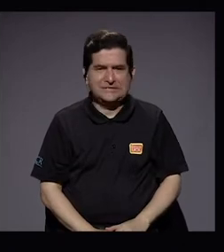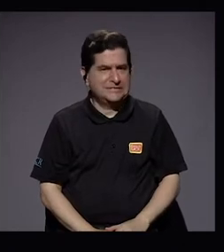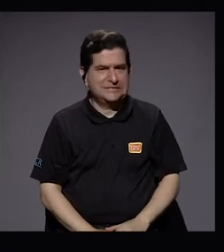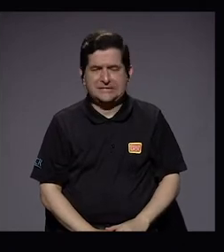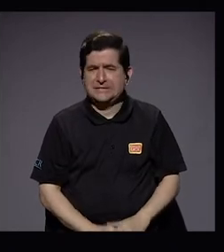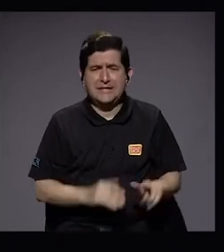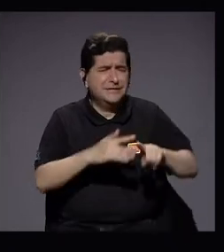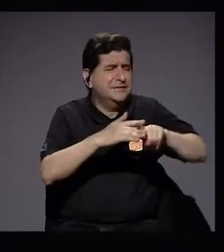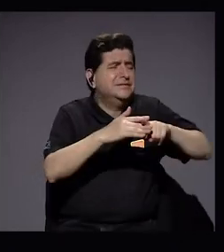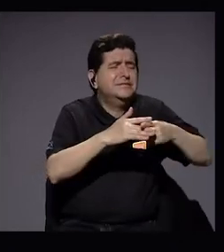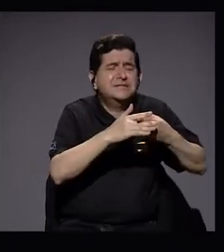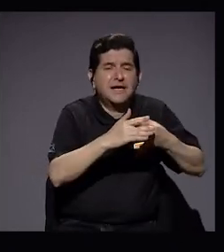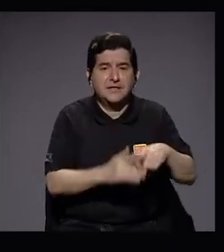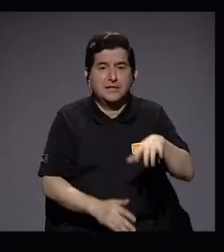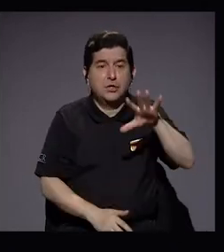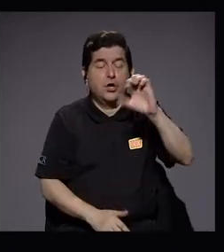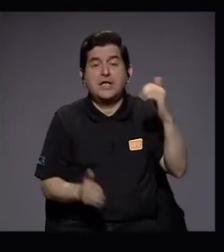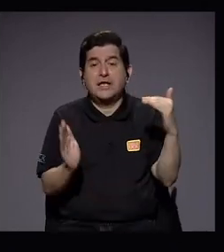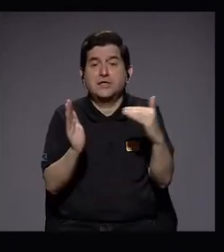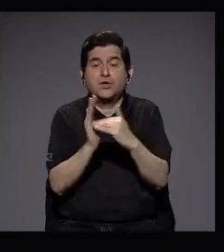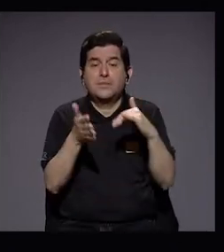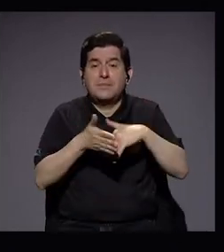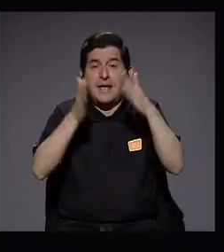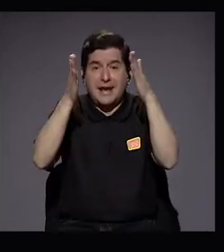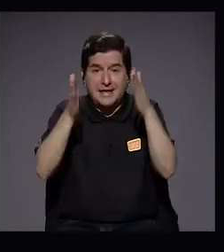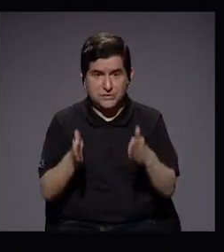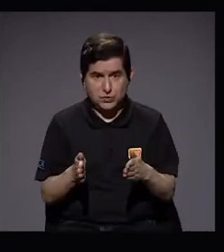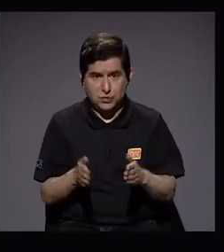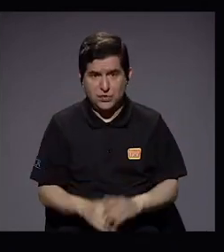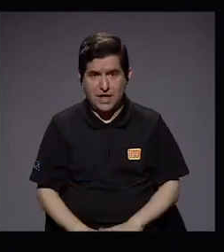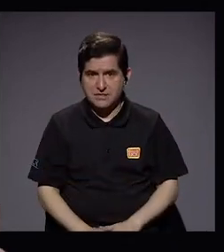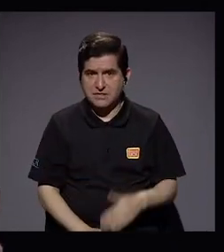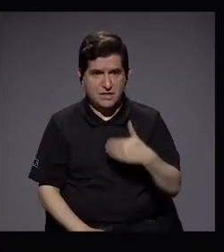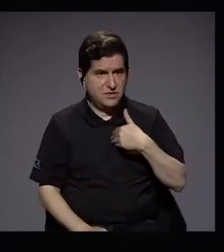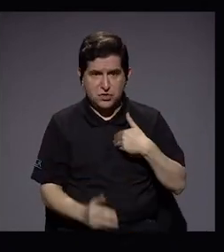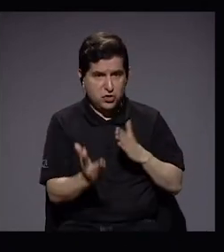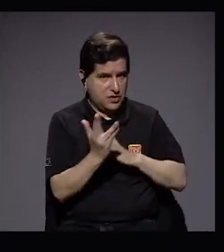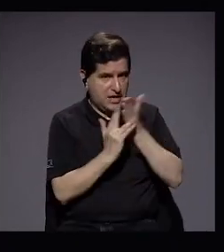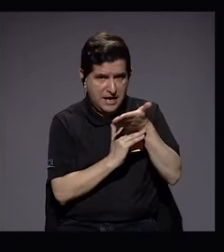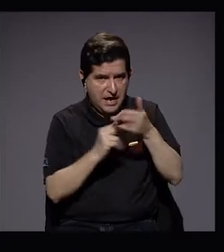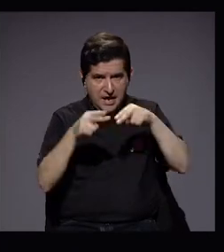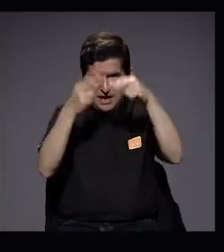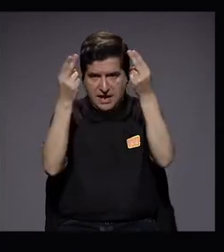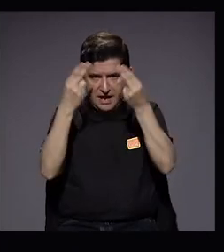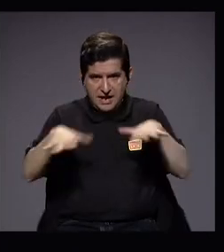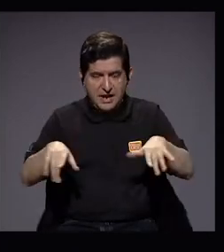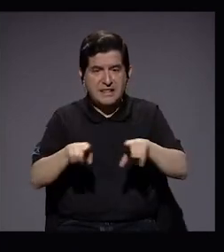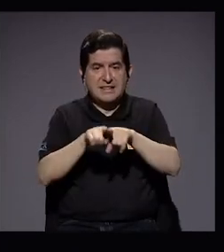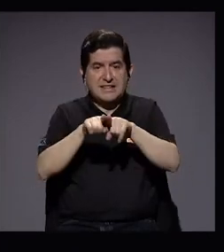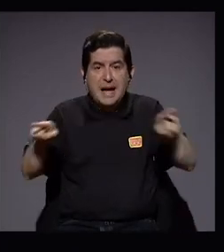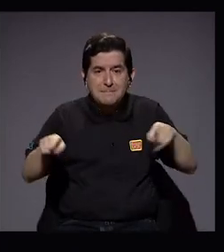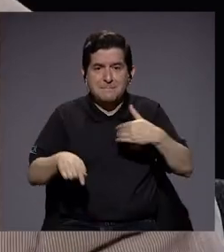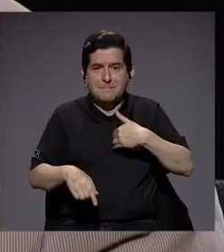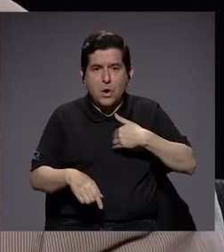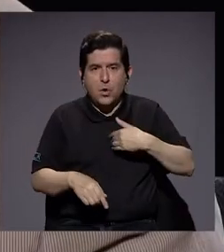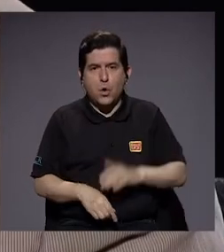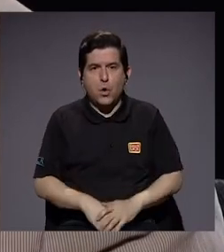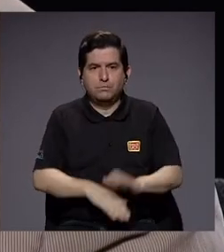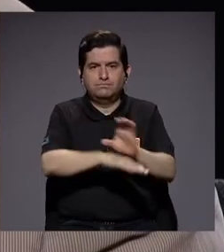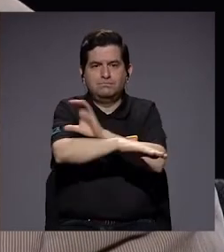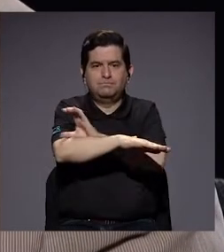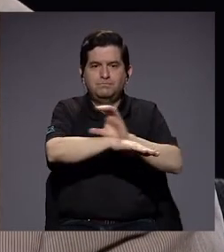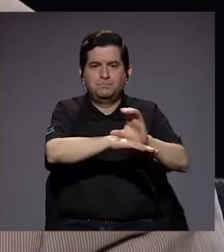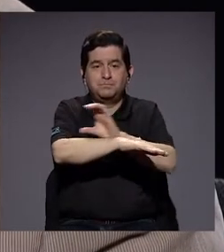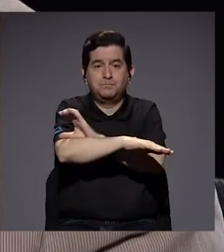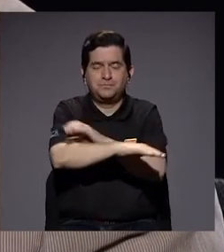está en pañales. Tenemos más de 500,000 estudiantes que si no tenían acceso a internet, tampoco tenían computadora. Bueno.